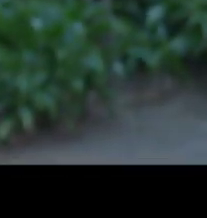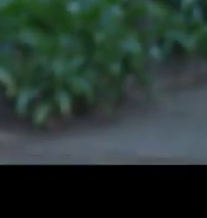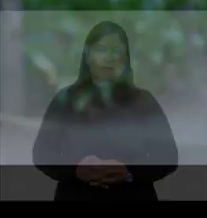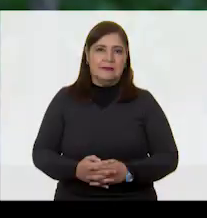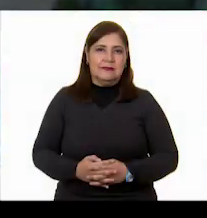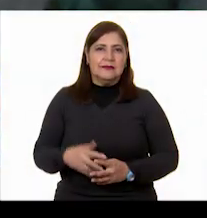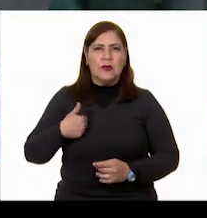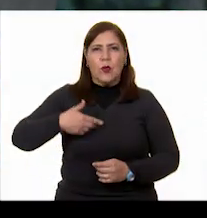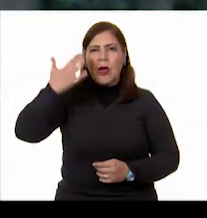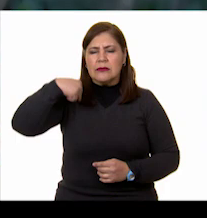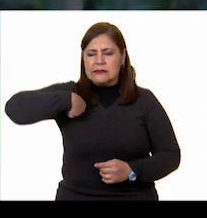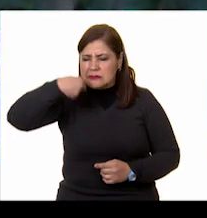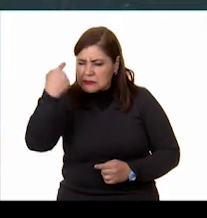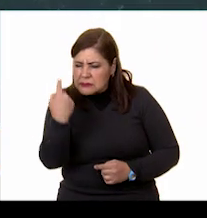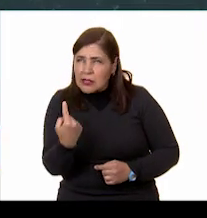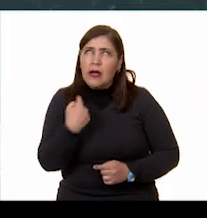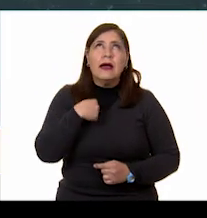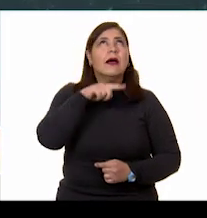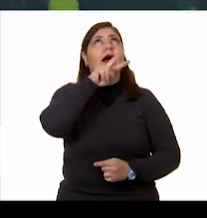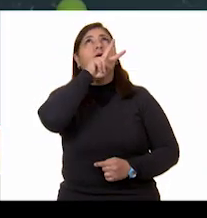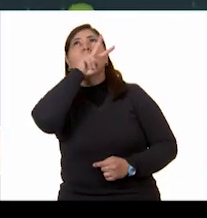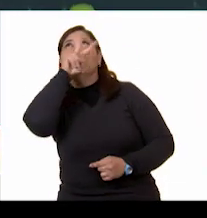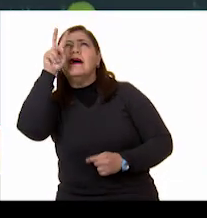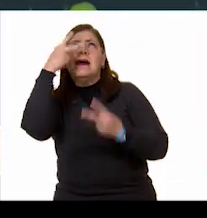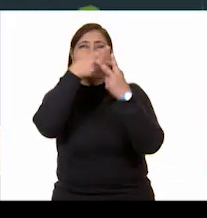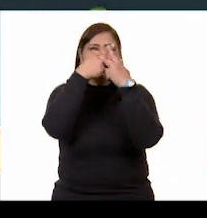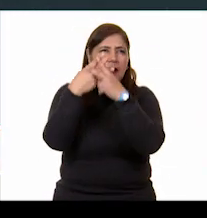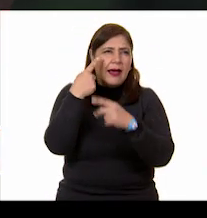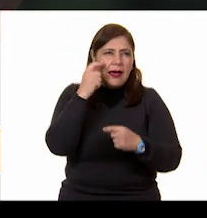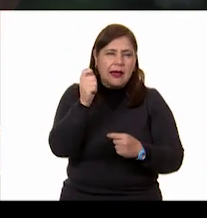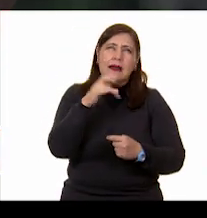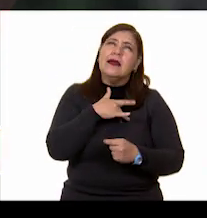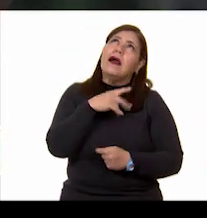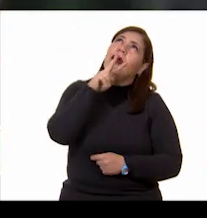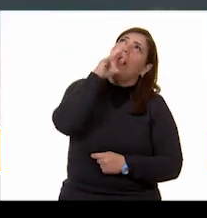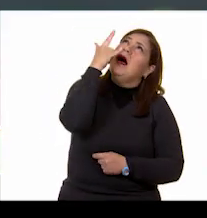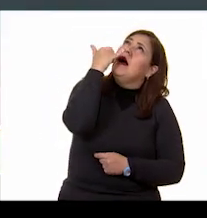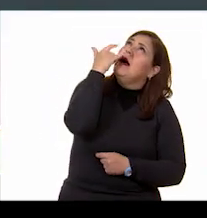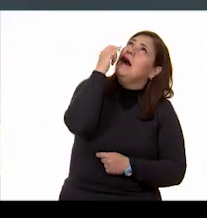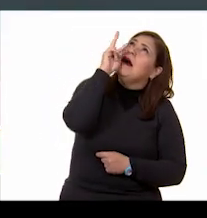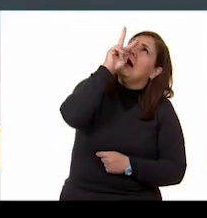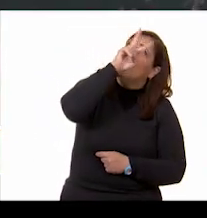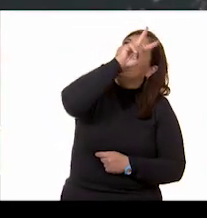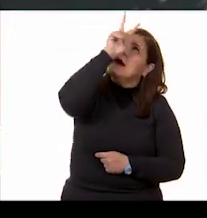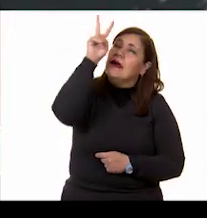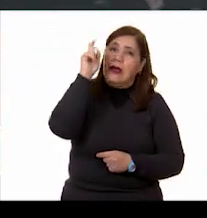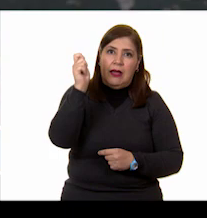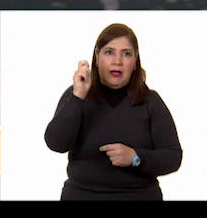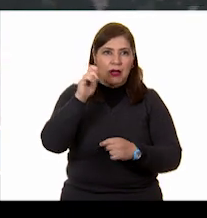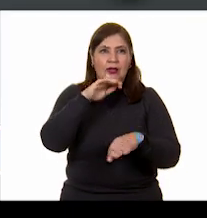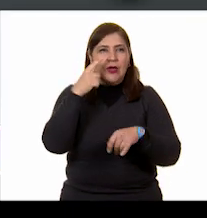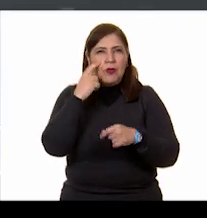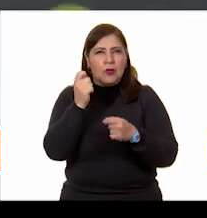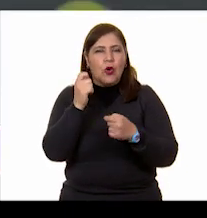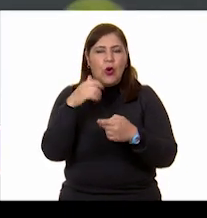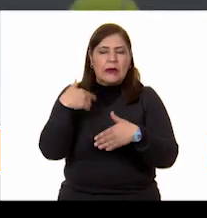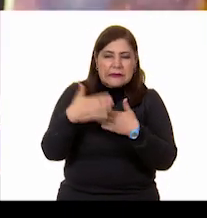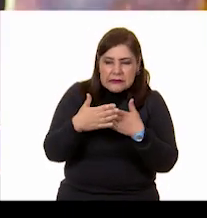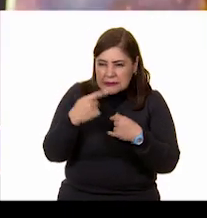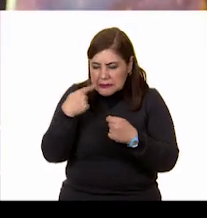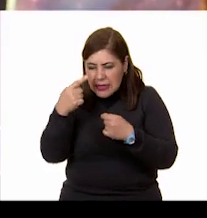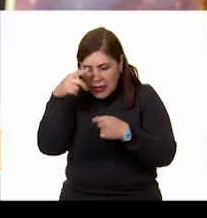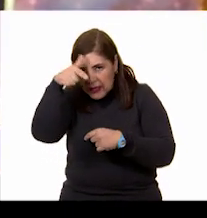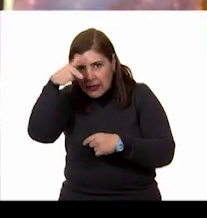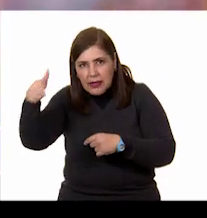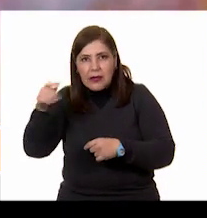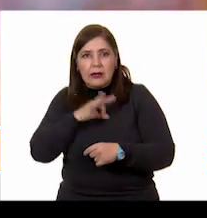Cuando era pequeña, creía que las estrellas serían mi pasión y pasaba horas viendo al espacio y todo lo que aún había por descubrir.